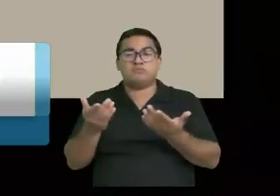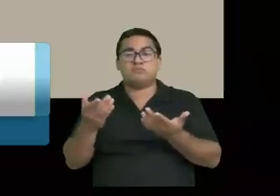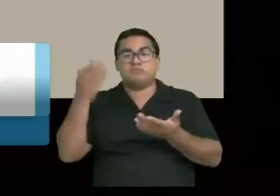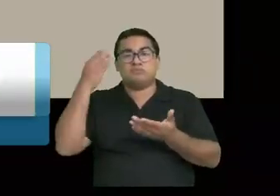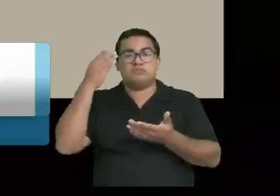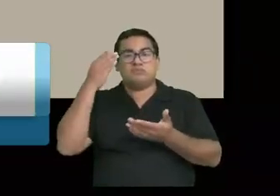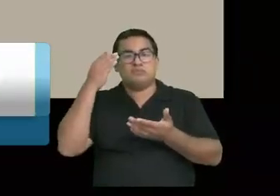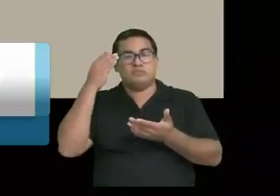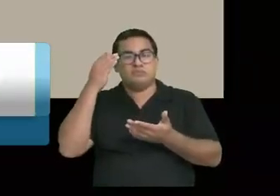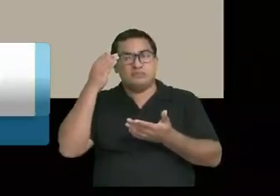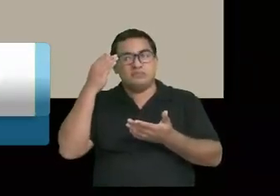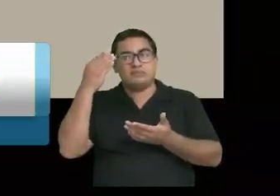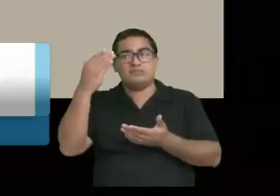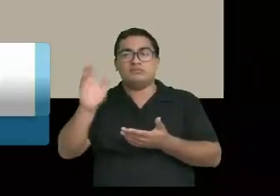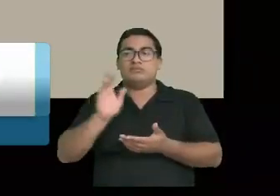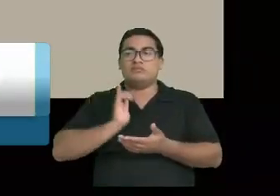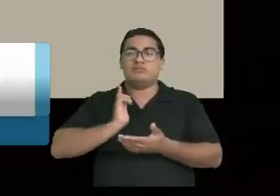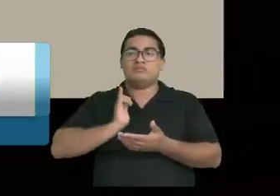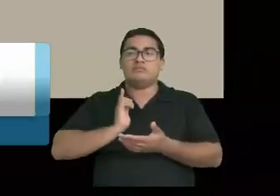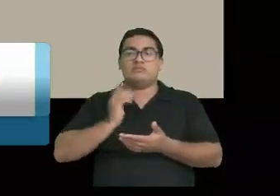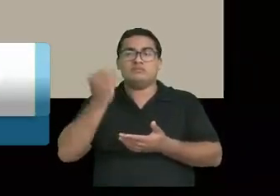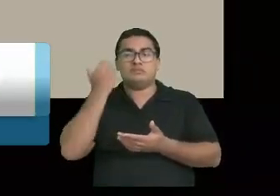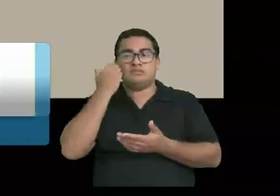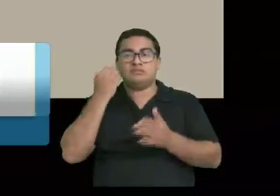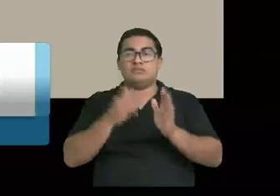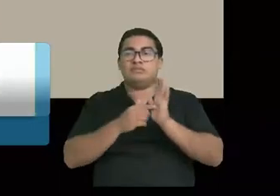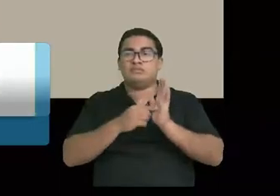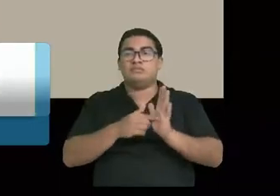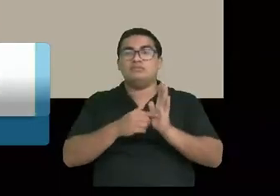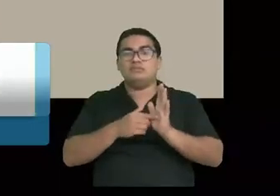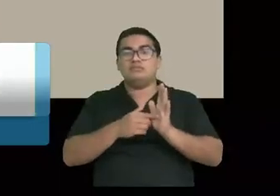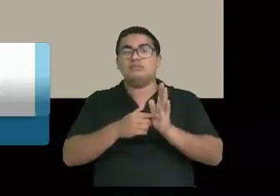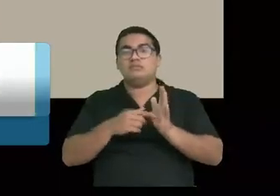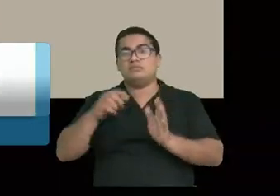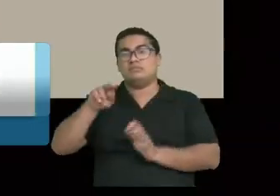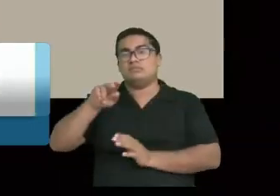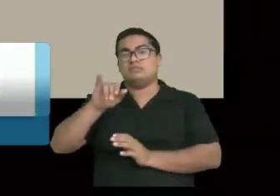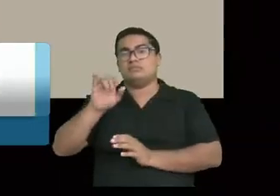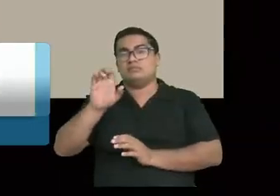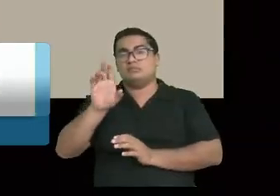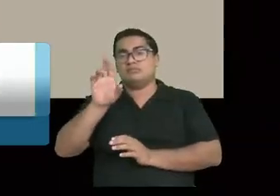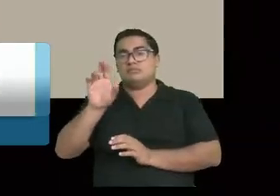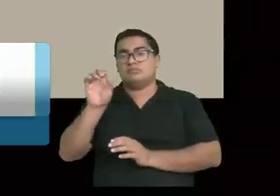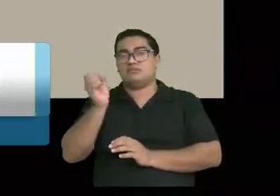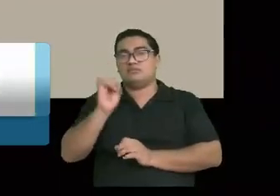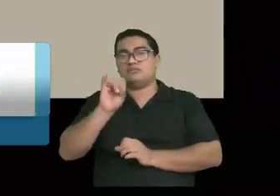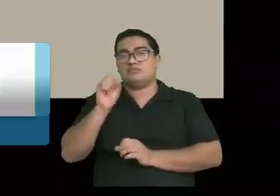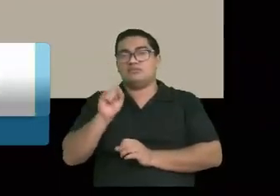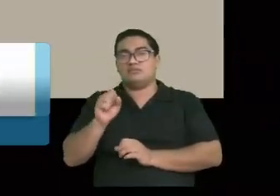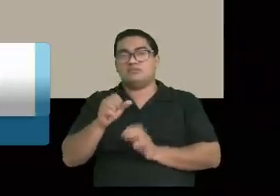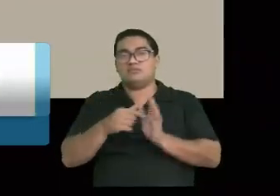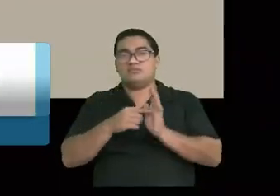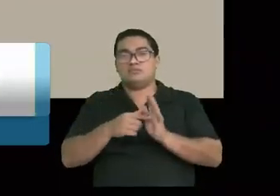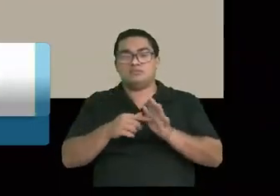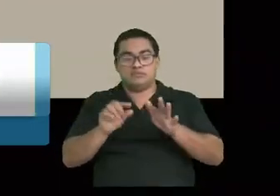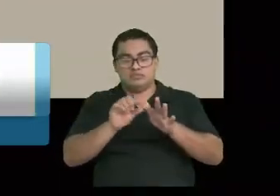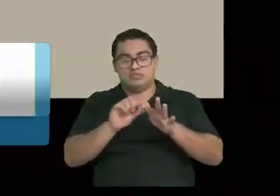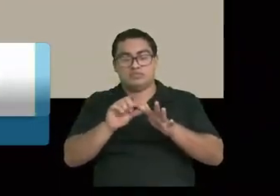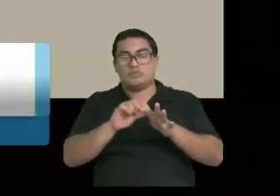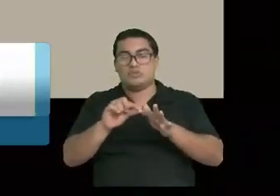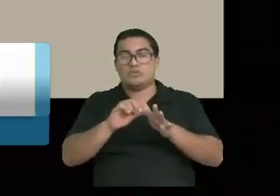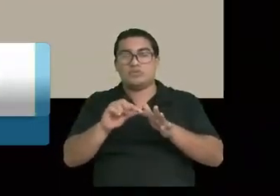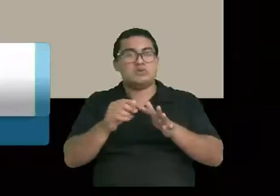saber que tiene esto. Claro que sí. Una vez que se origina la necrosis, La necrosis no es más que un tejido que no